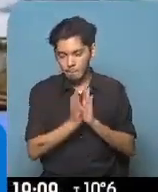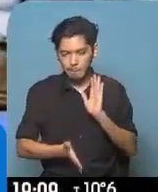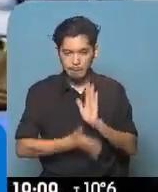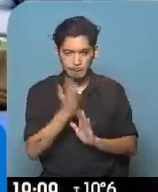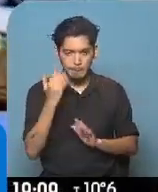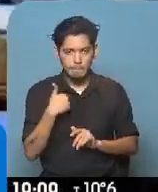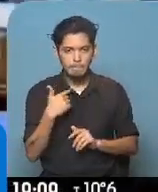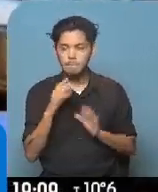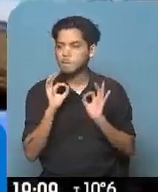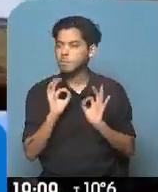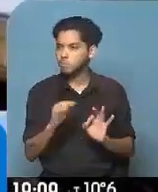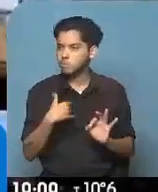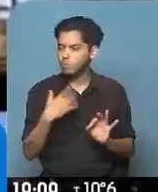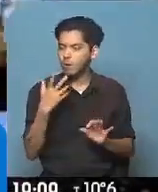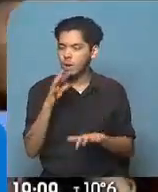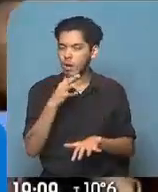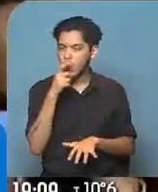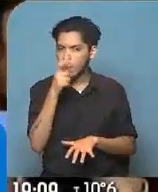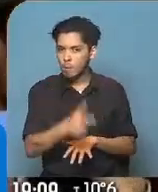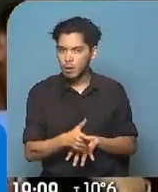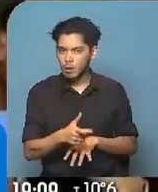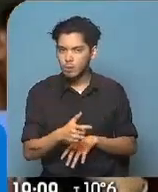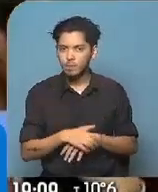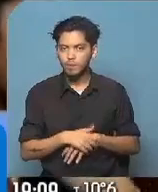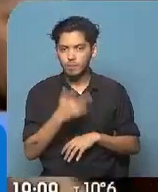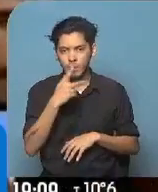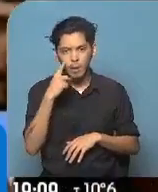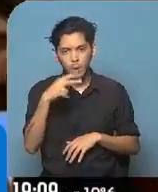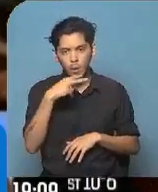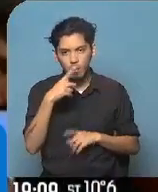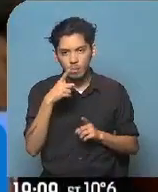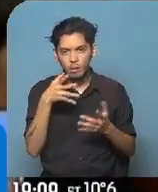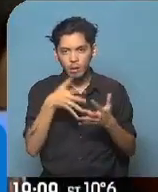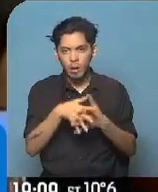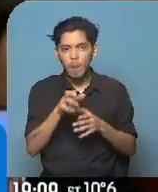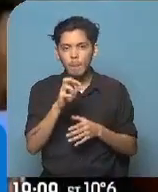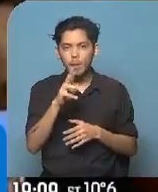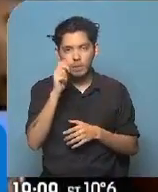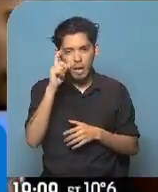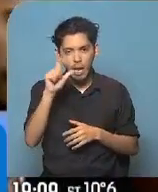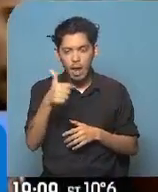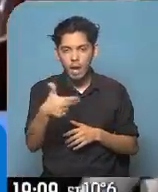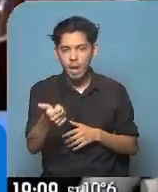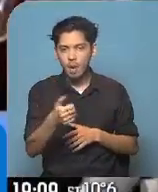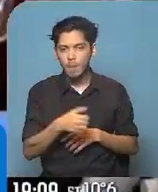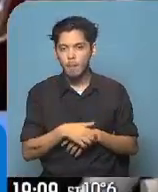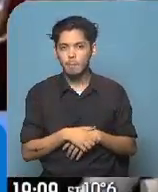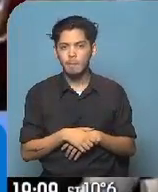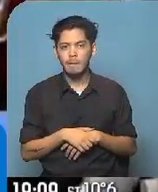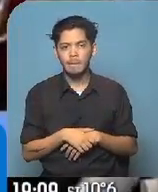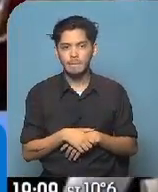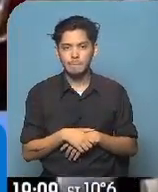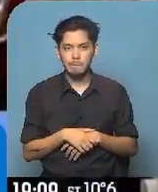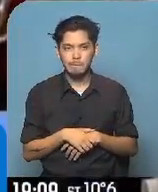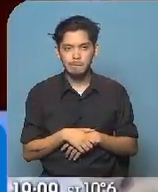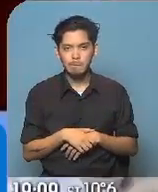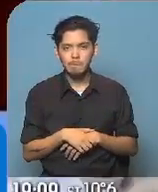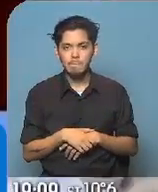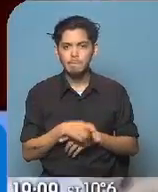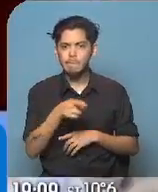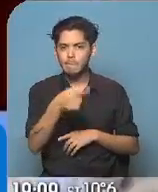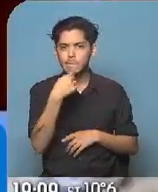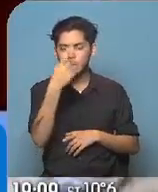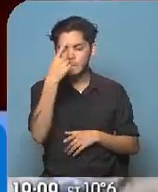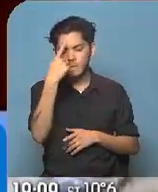respuesta doctor el virus del sida atraviesa la porcelana chicos con lo que usted está